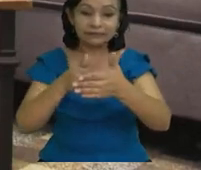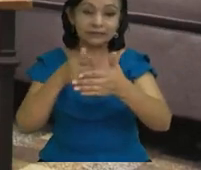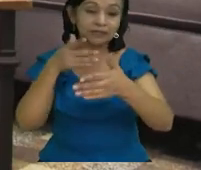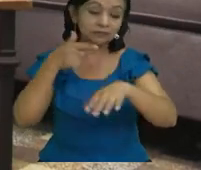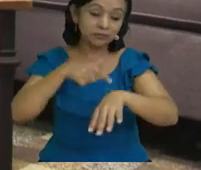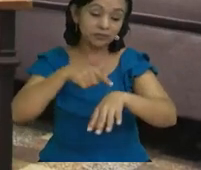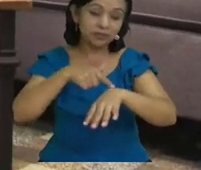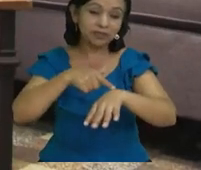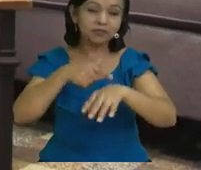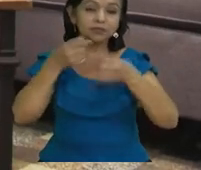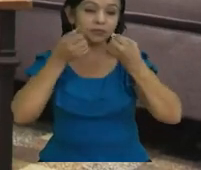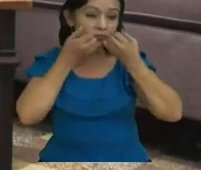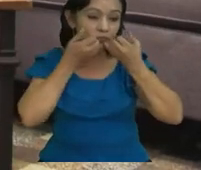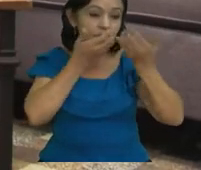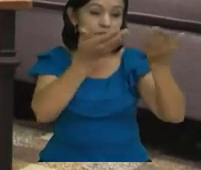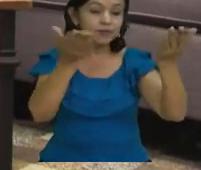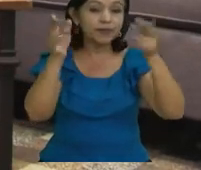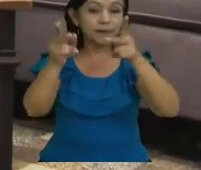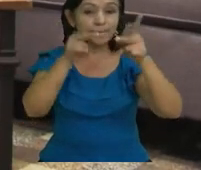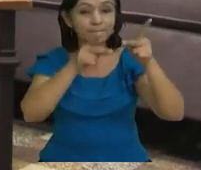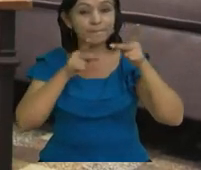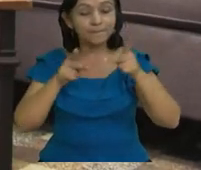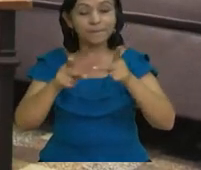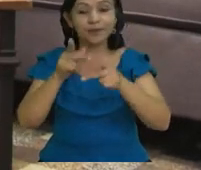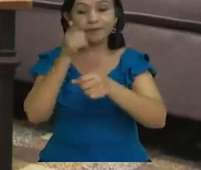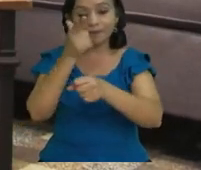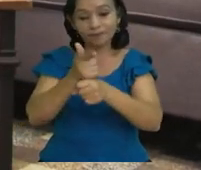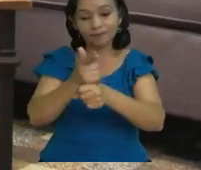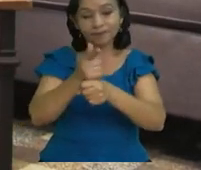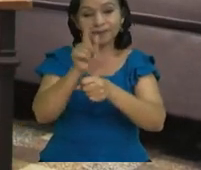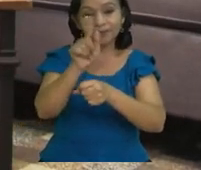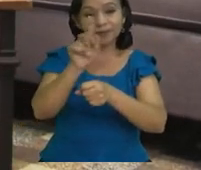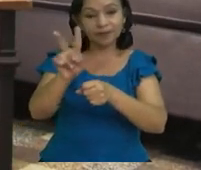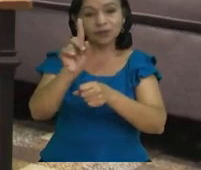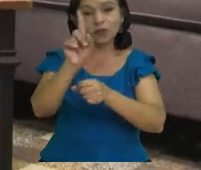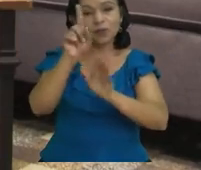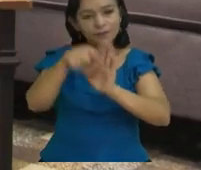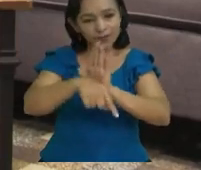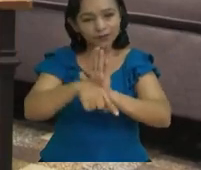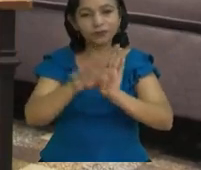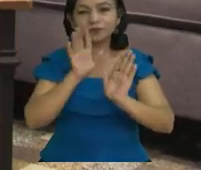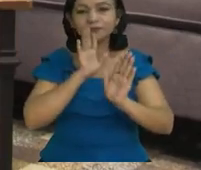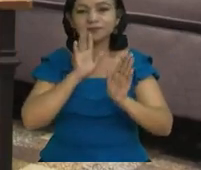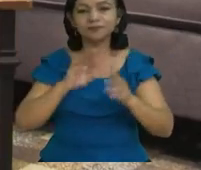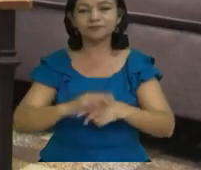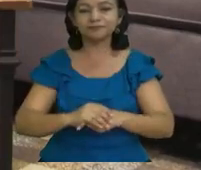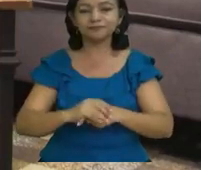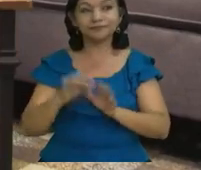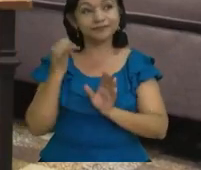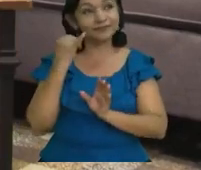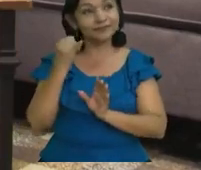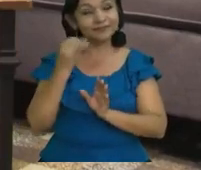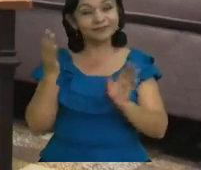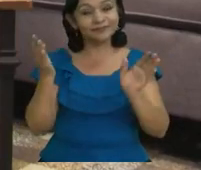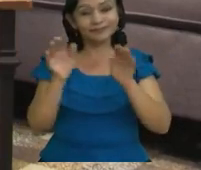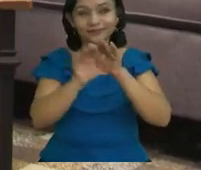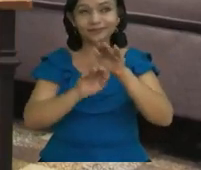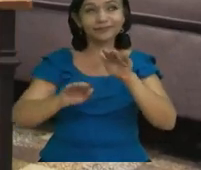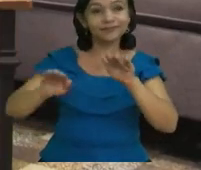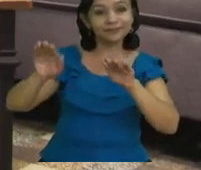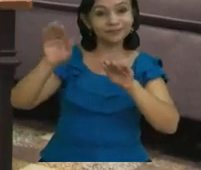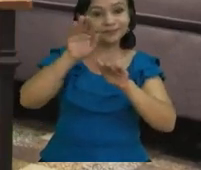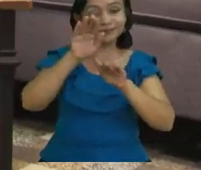usted quisiera enviar un mensaje a nuestra audiencia, tiene las cámaras del canal parlamentario de un minuto para hacerlo. Oh, claro que sí. Más que todo,